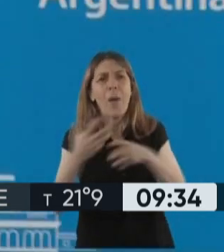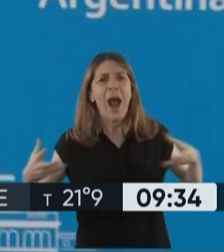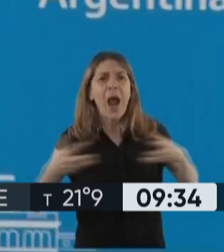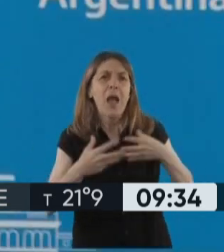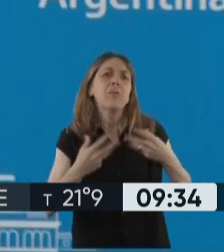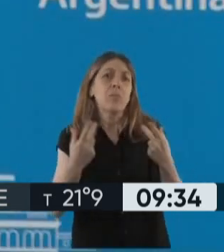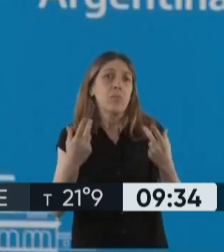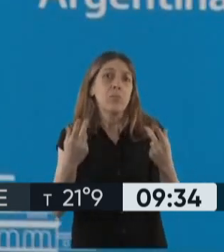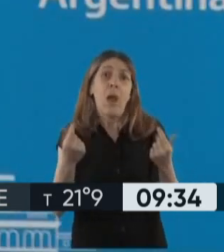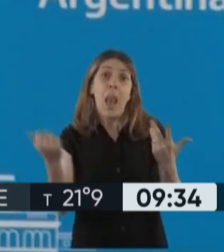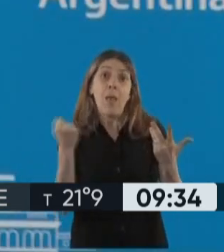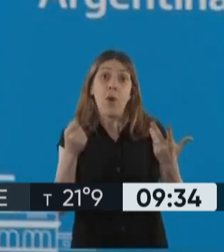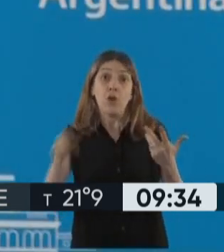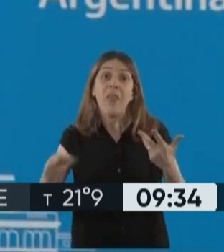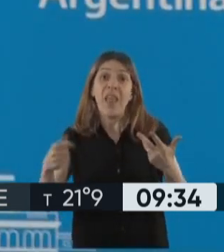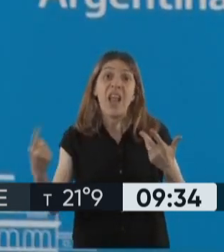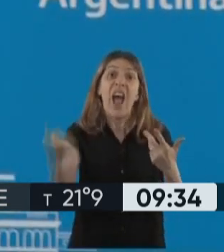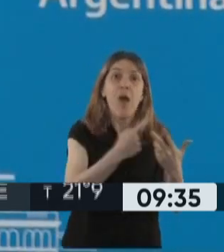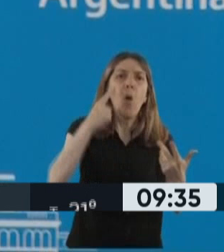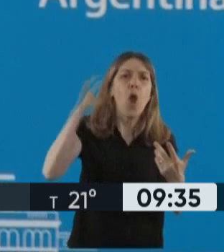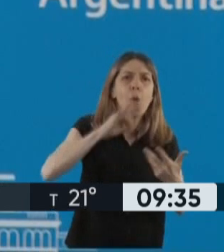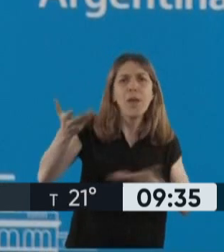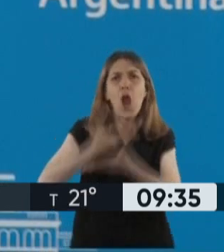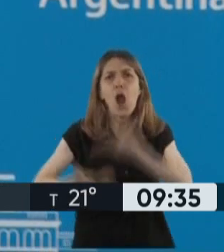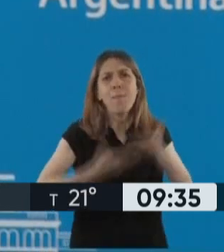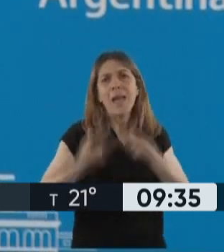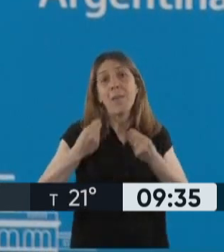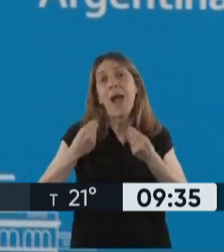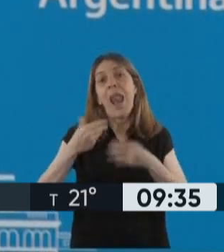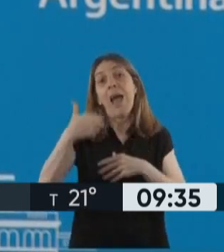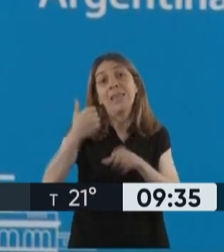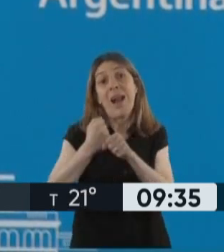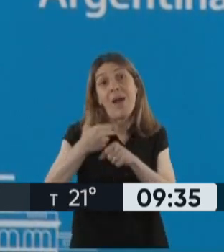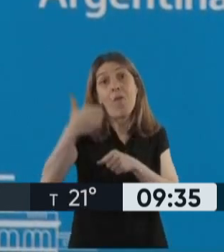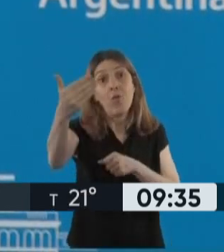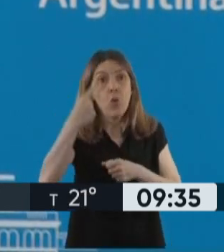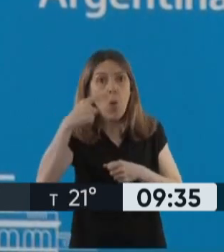muy valiosos los aportes que cada uno hace para el trabajo que se está llevando adelante. A veces